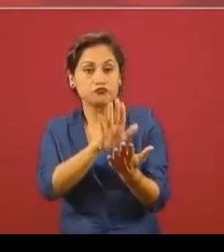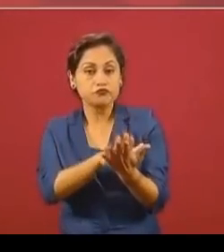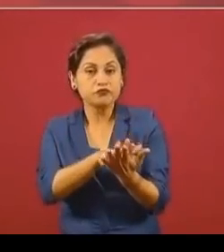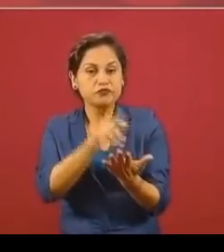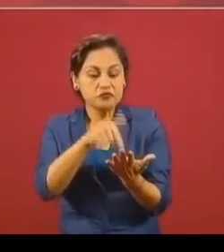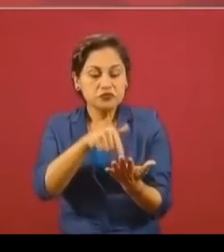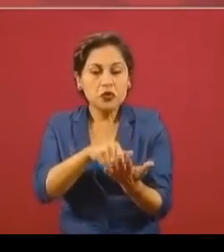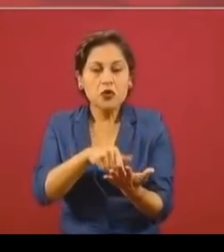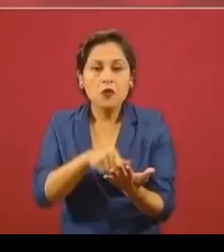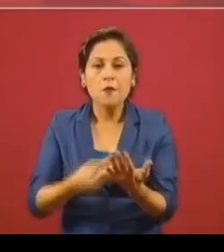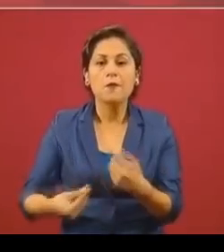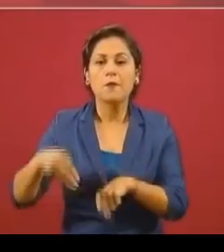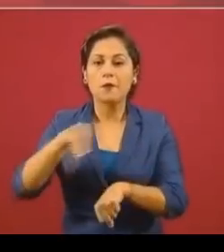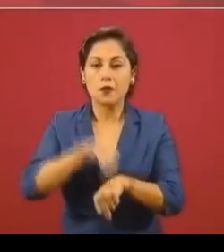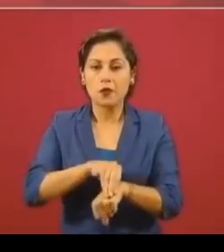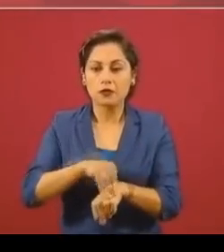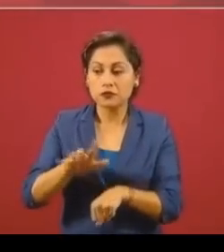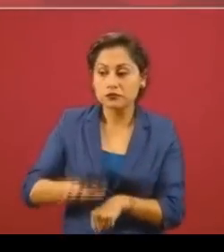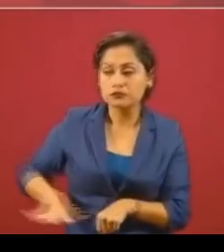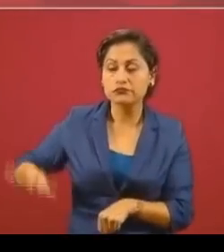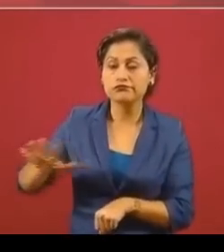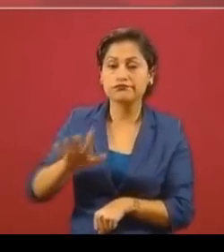es desmentir